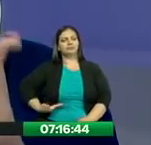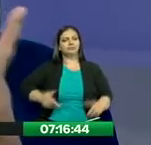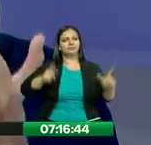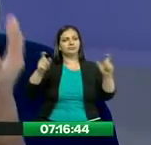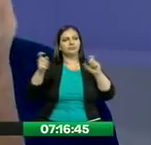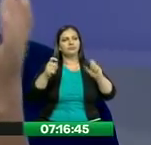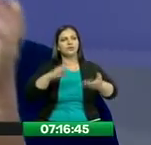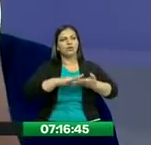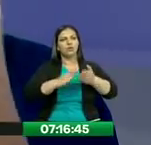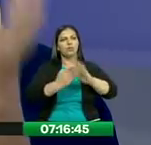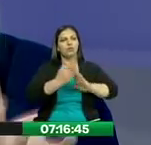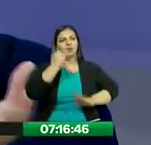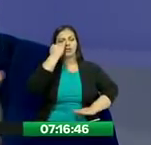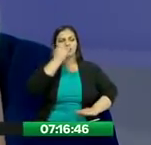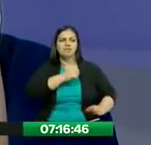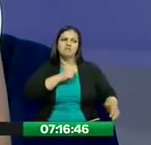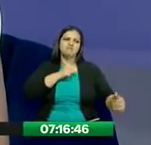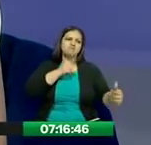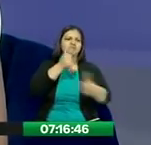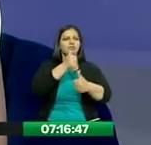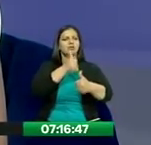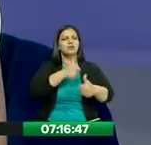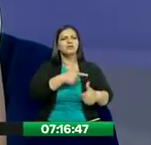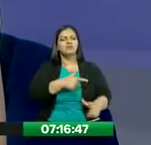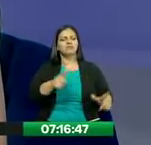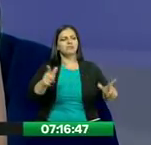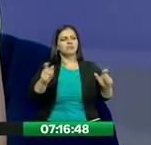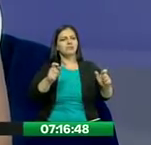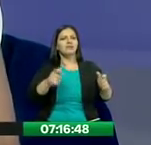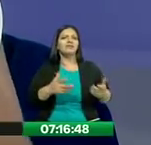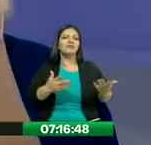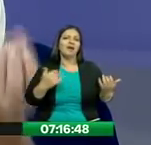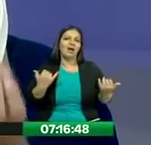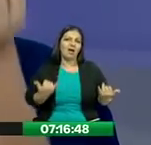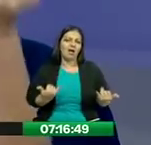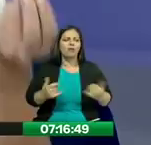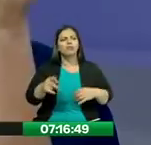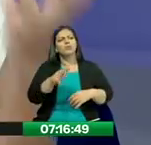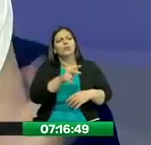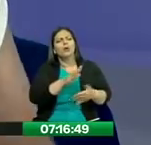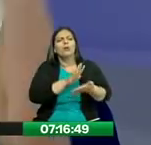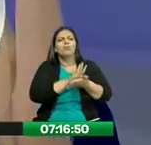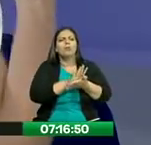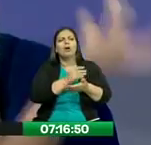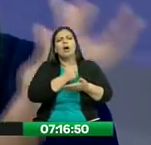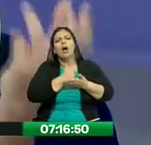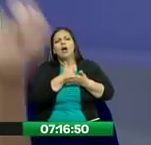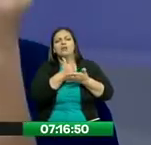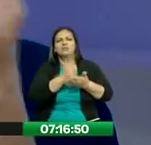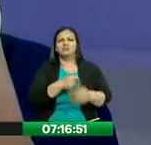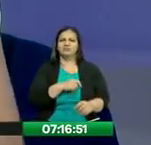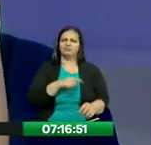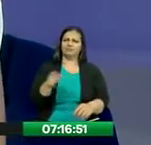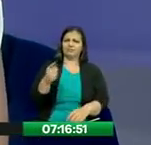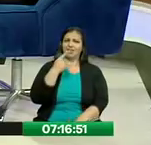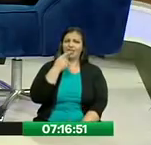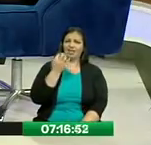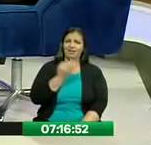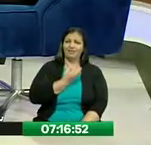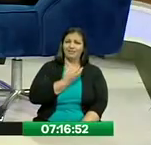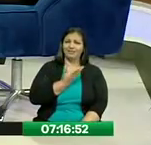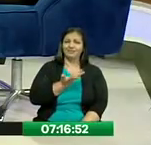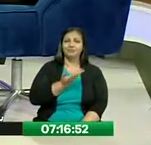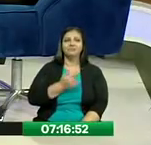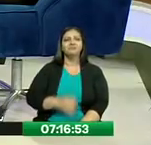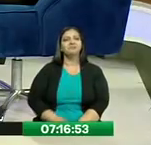del electorado o del Ecuador, la confiabilidad que se le daba a su palabra, que tal vez en algún momento la tuvo. ¿Y